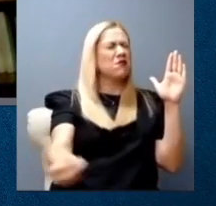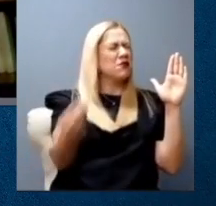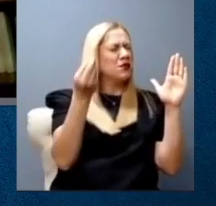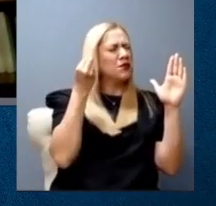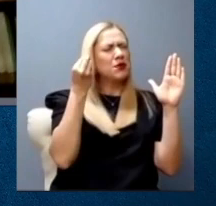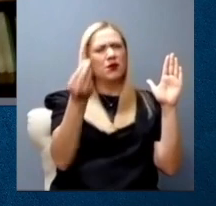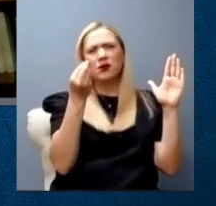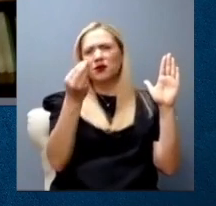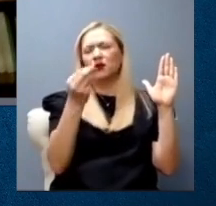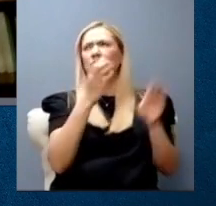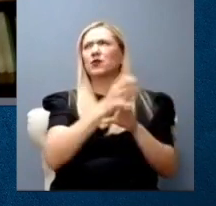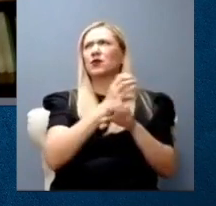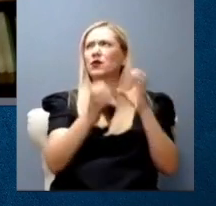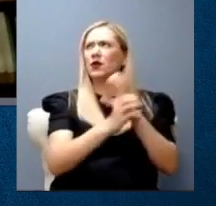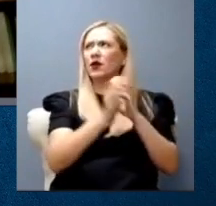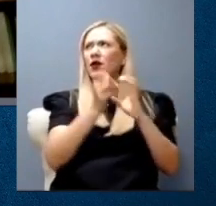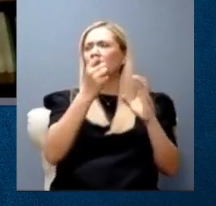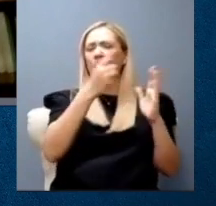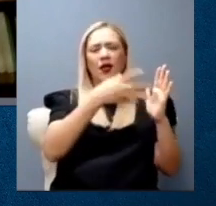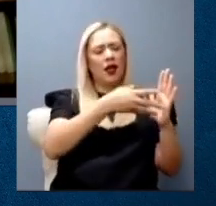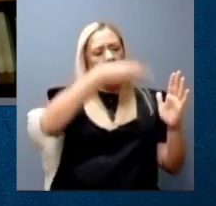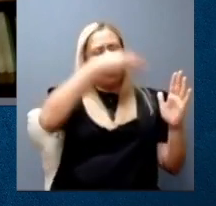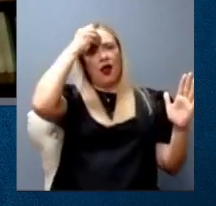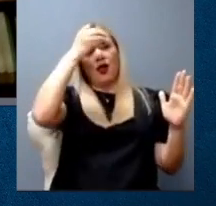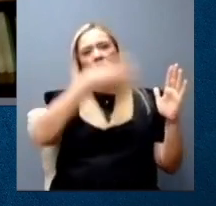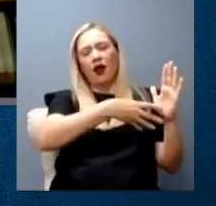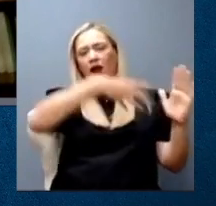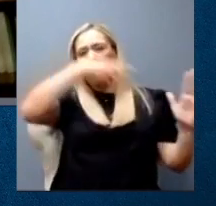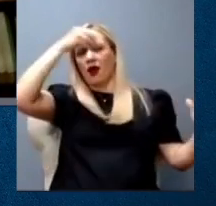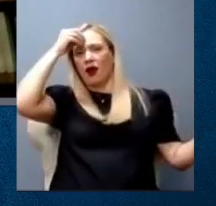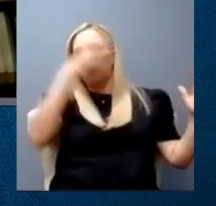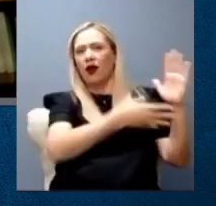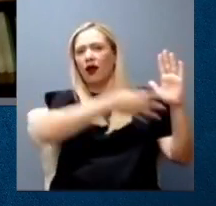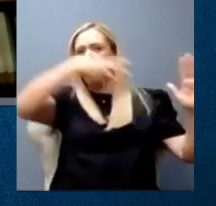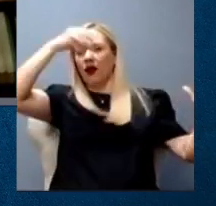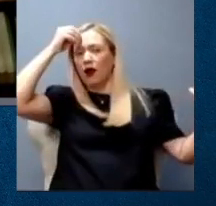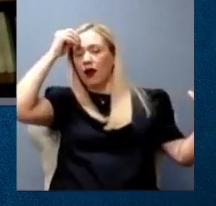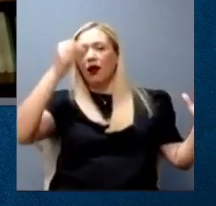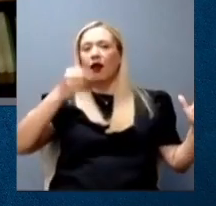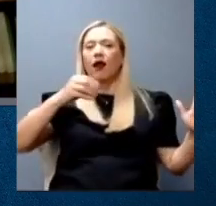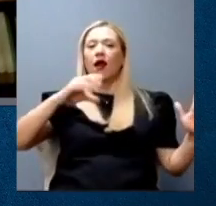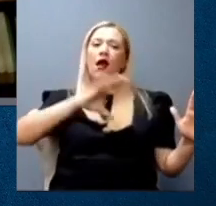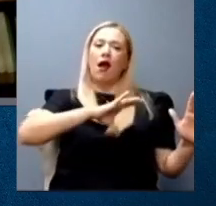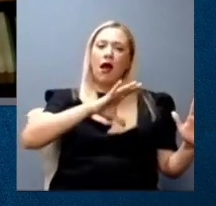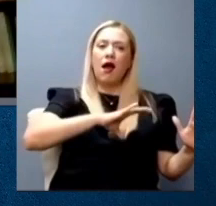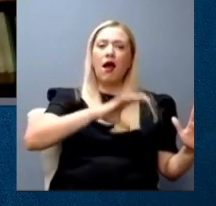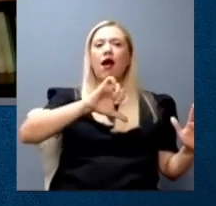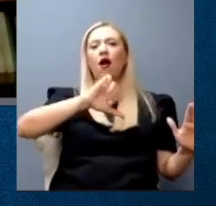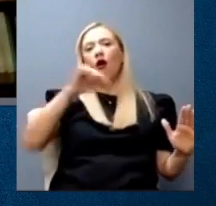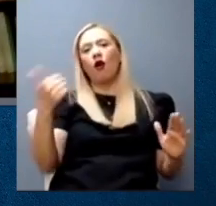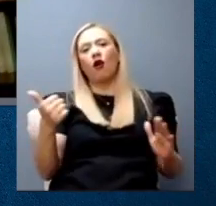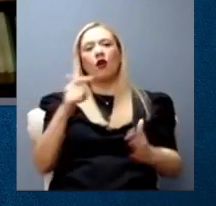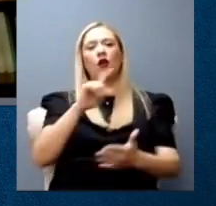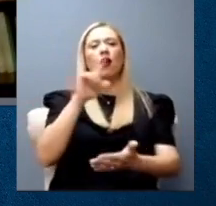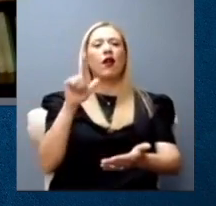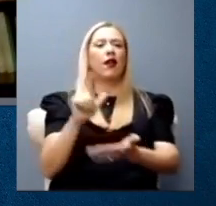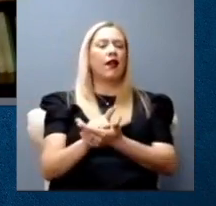inspiración y vuelvo al punto anterior que mencionaba, en algunos instrumentos de derecho constitucional